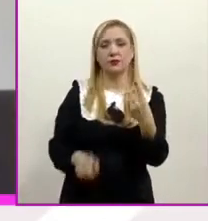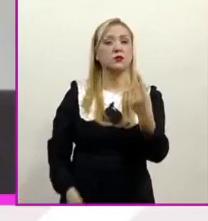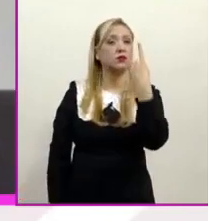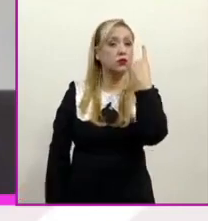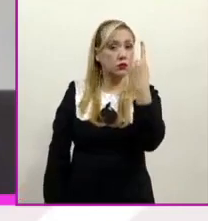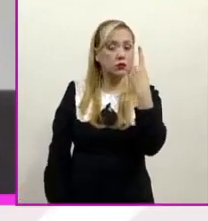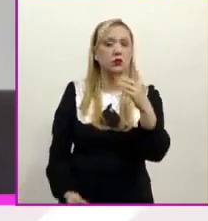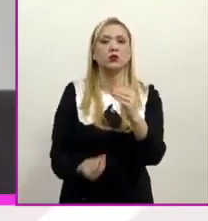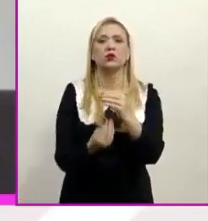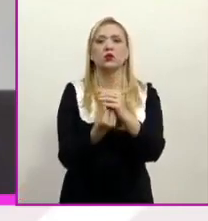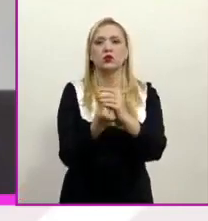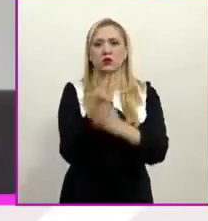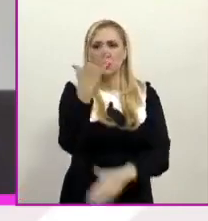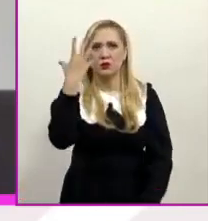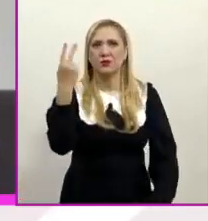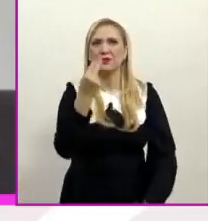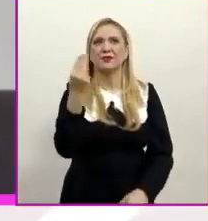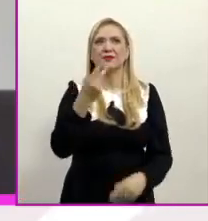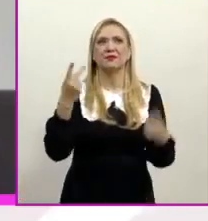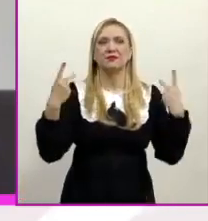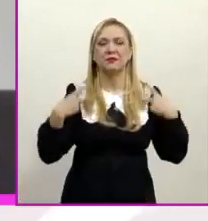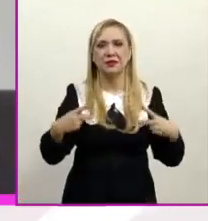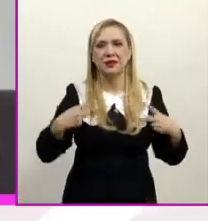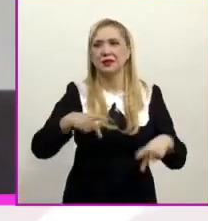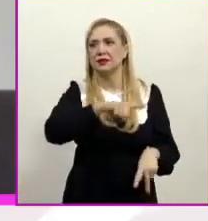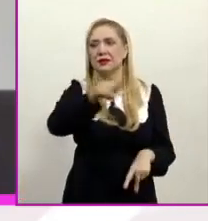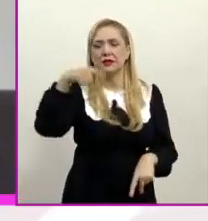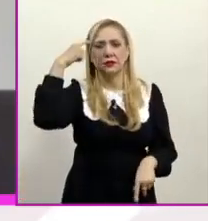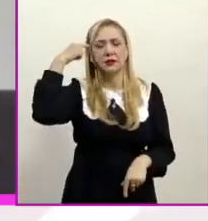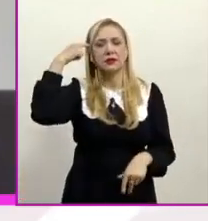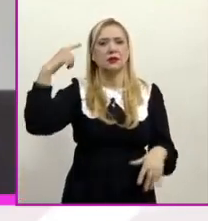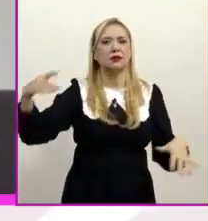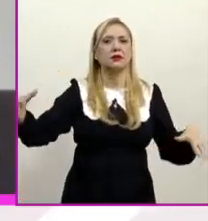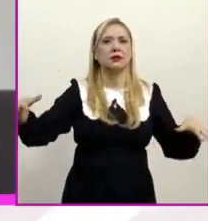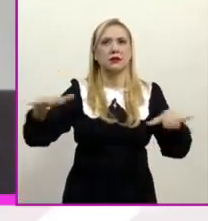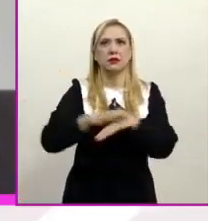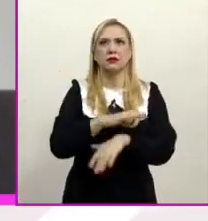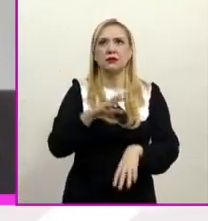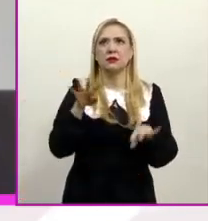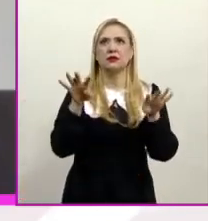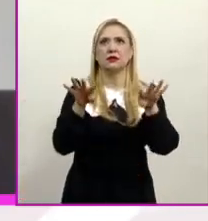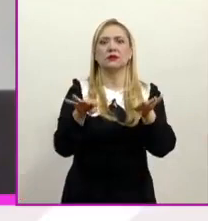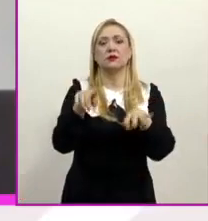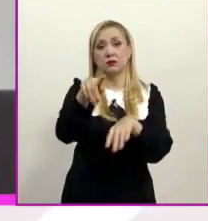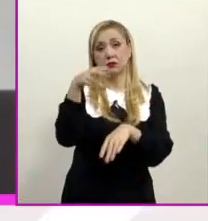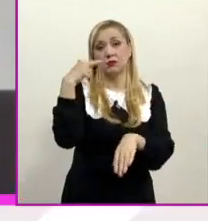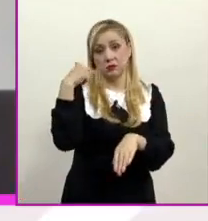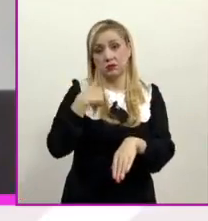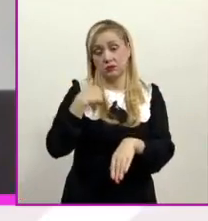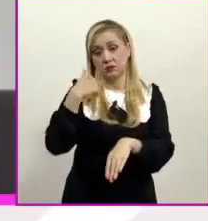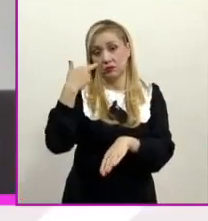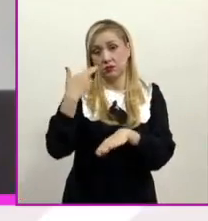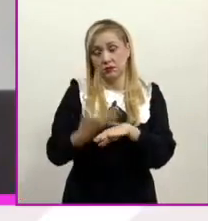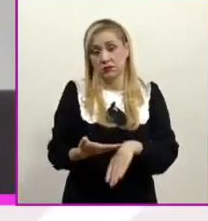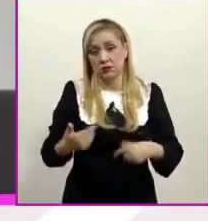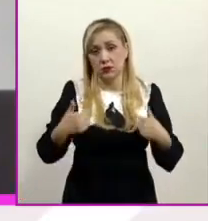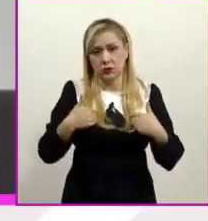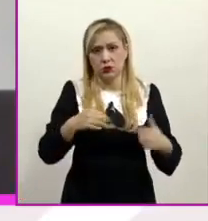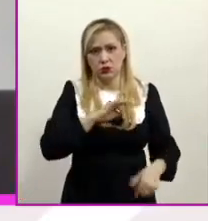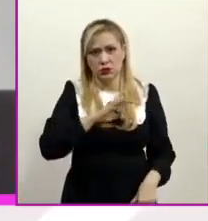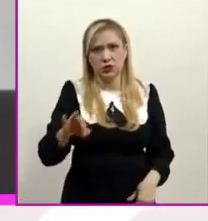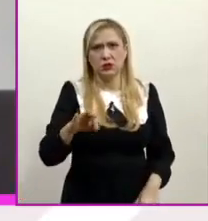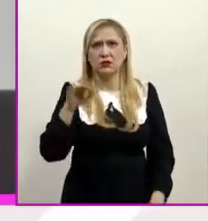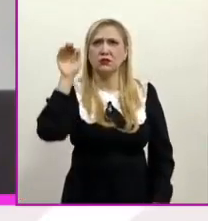generar nuevas audiencias, audiencias más conscientes de la responsabilidad que tenemos también como audiencias y de los